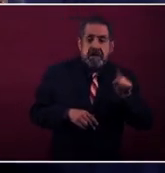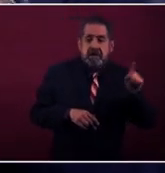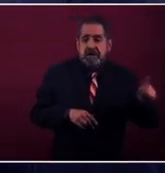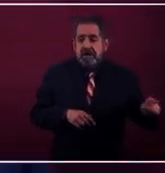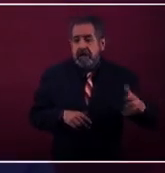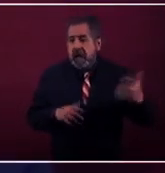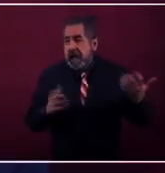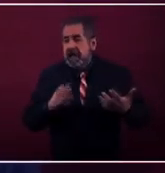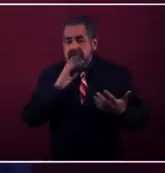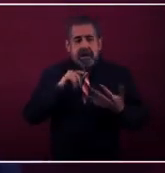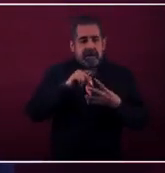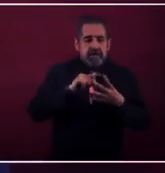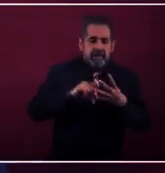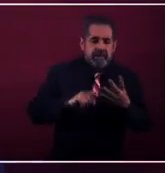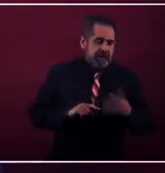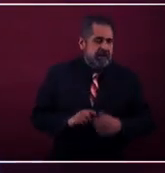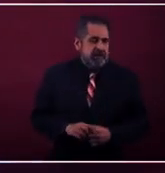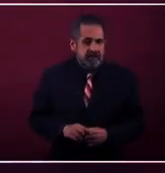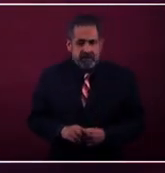está haciendo esto,